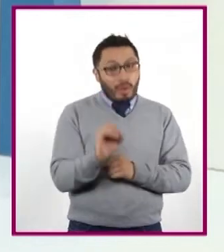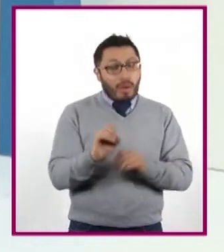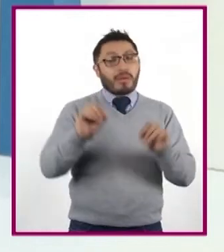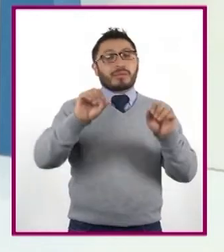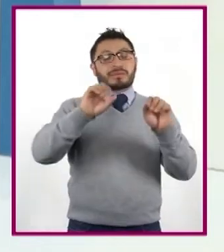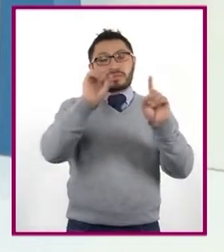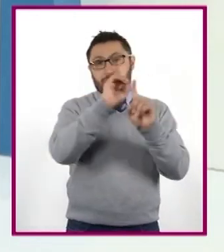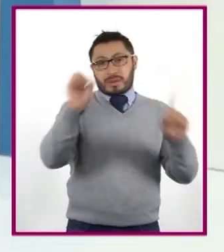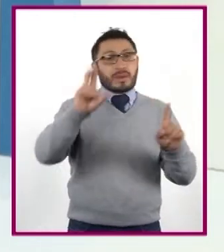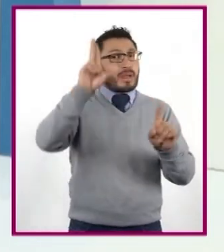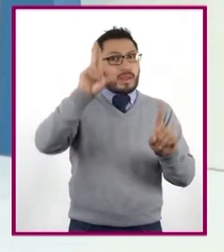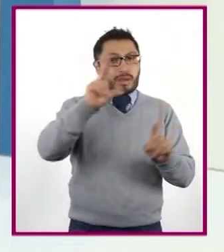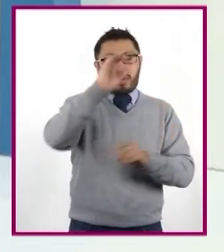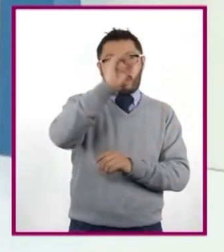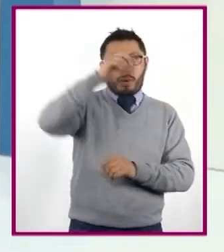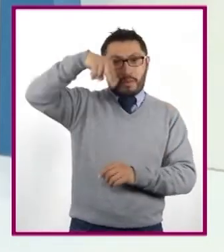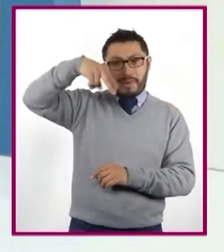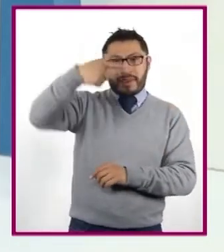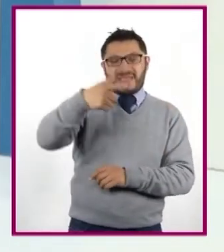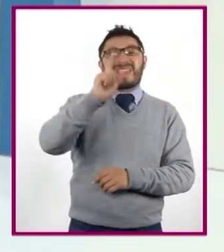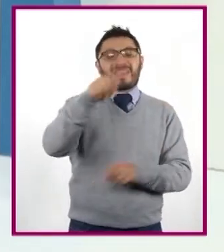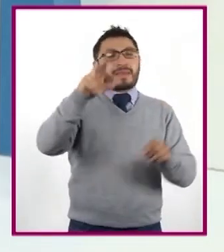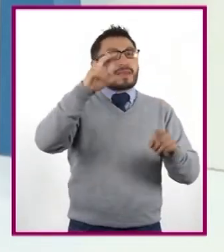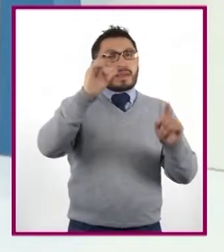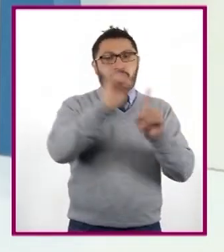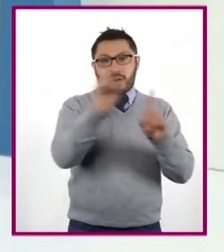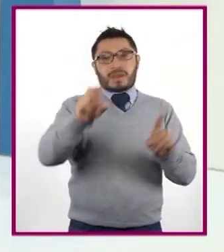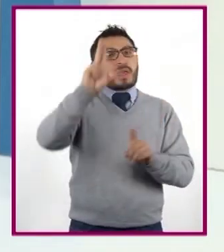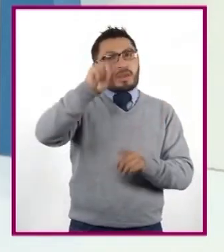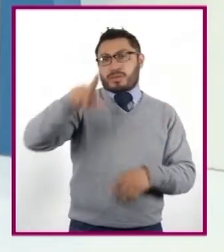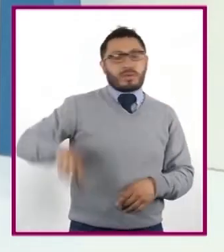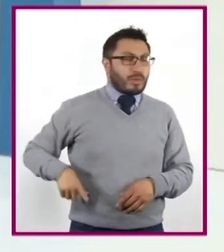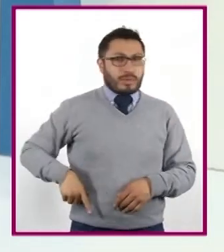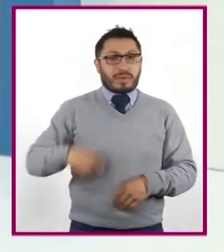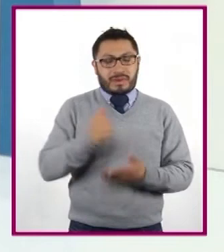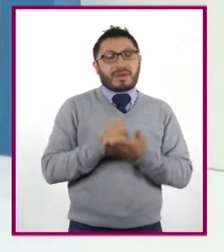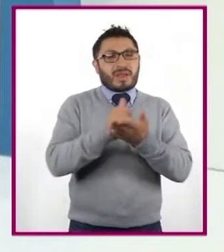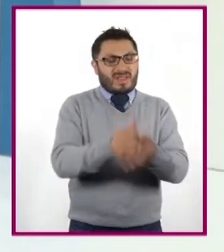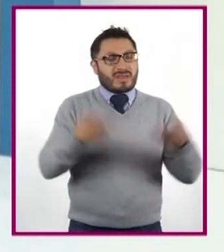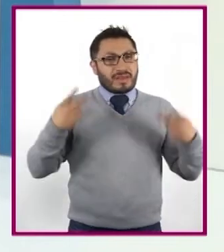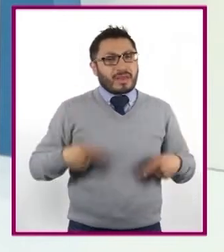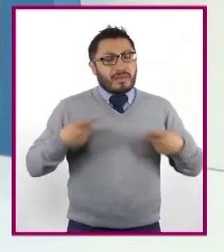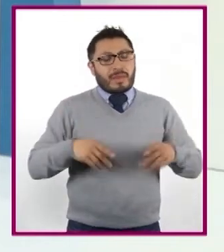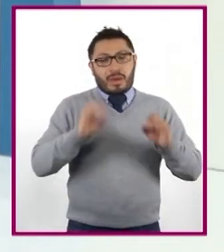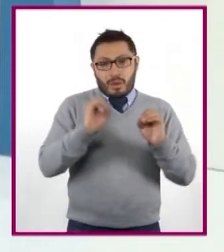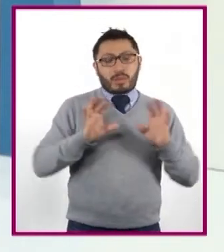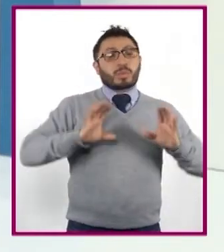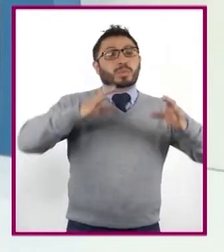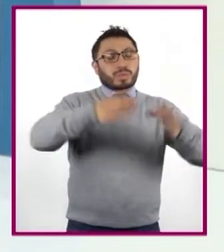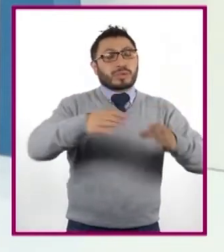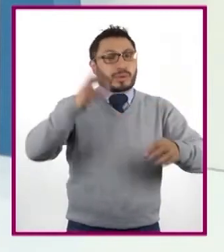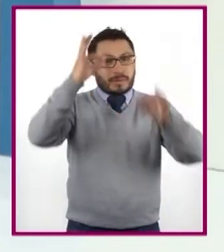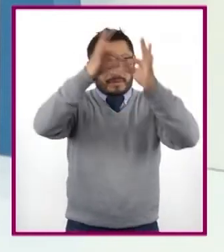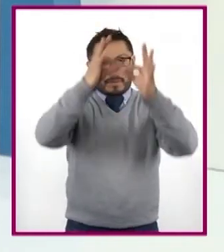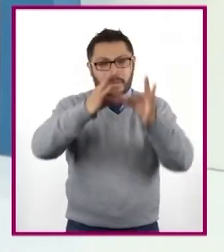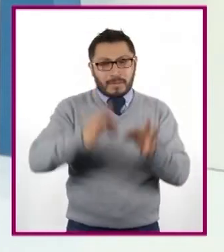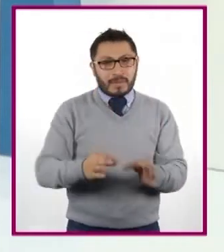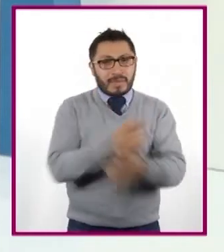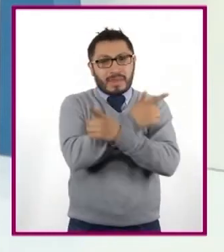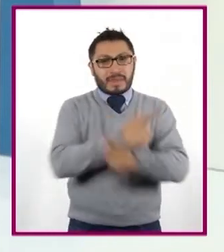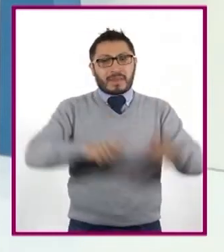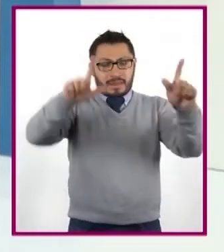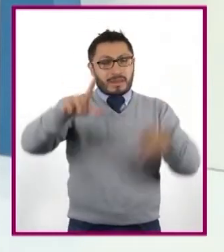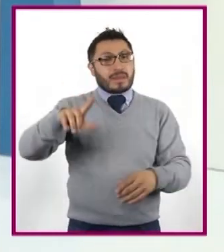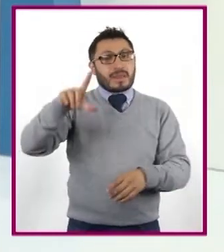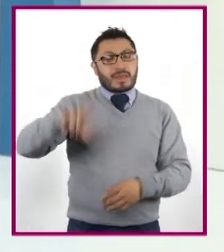no gubernamentales ayudan a las personas o comunidades a que se cumplan sus libertades que el